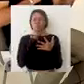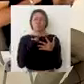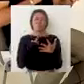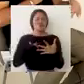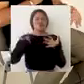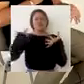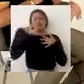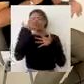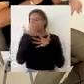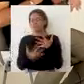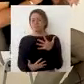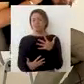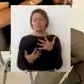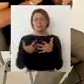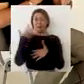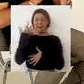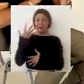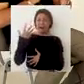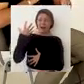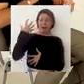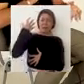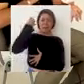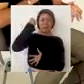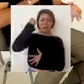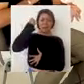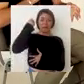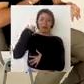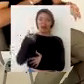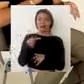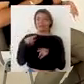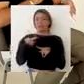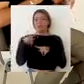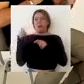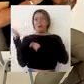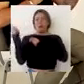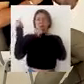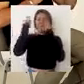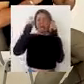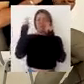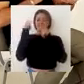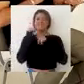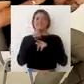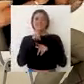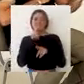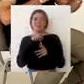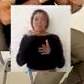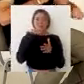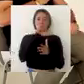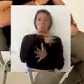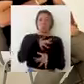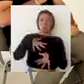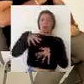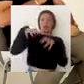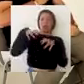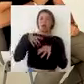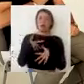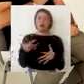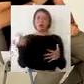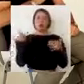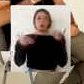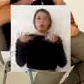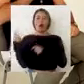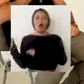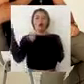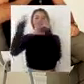tanto medievales como fantásticos y Y de Jorge, ficción. ¿qué es el juego de